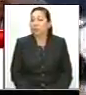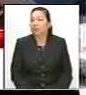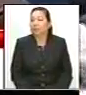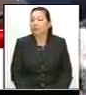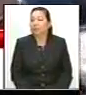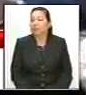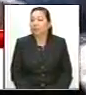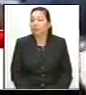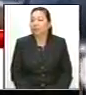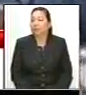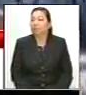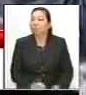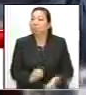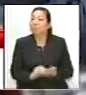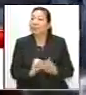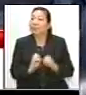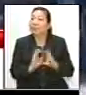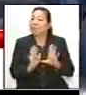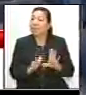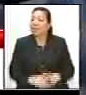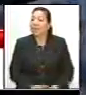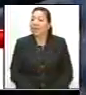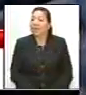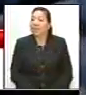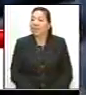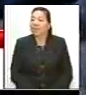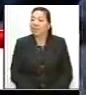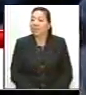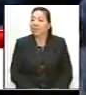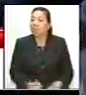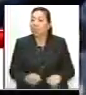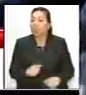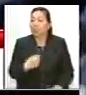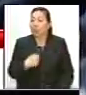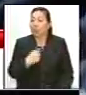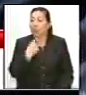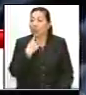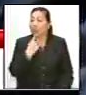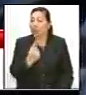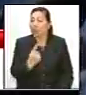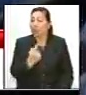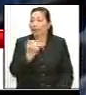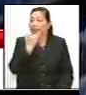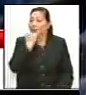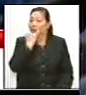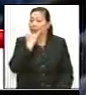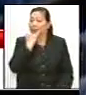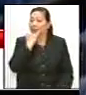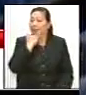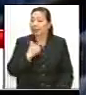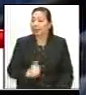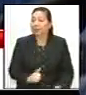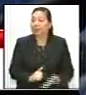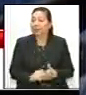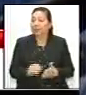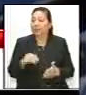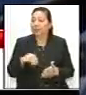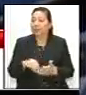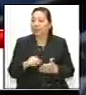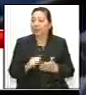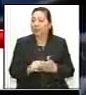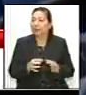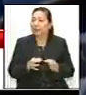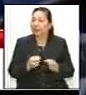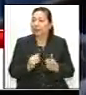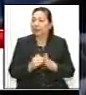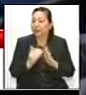Solamente para aclarar, señor presidente, cuando yo hice mención a los errores en que se había incurrido en la